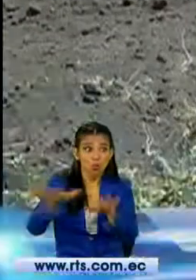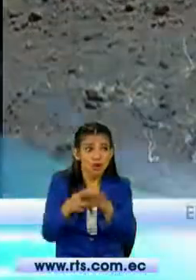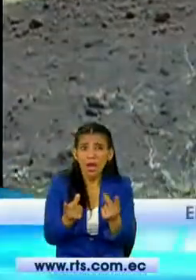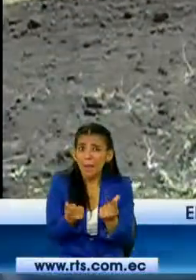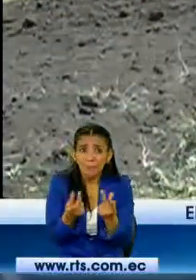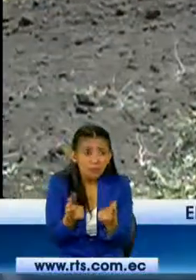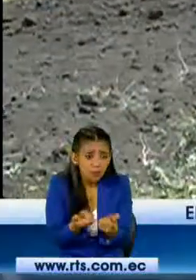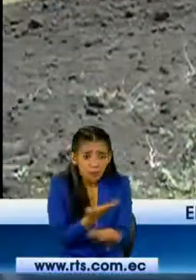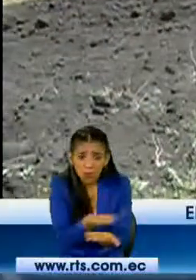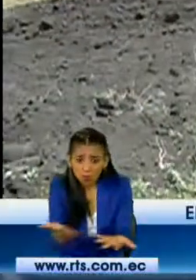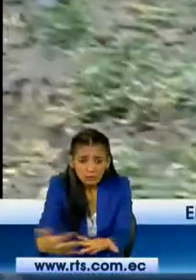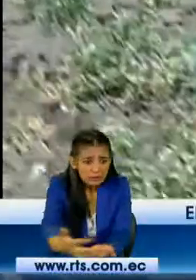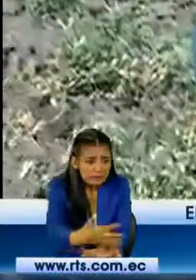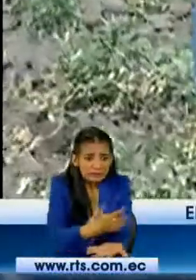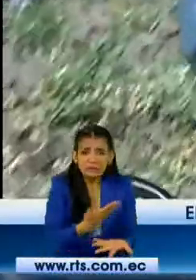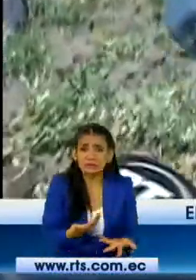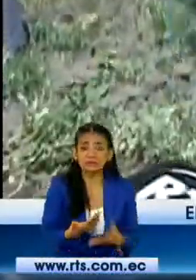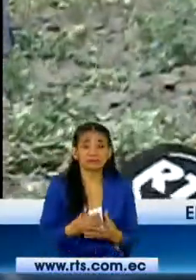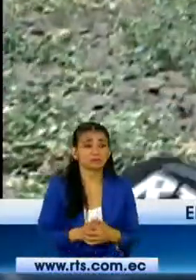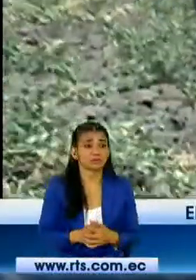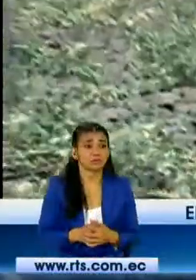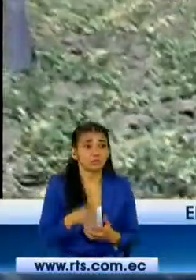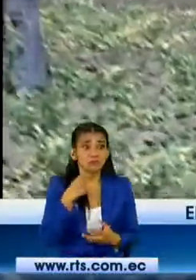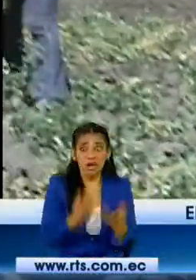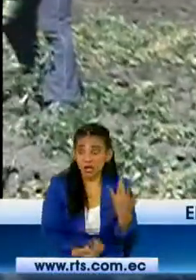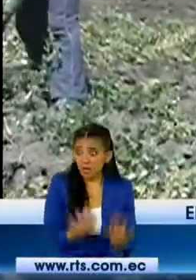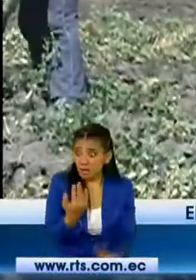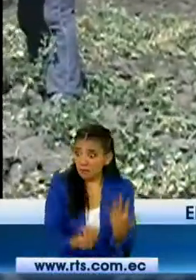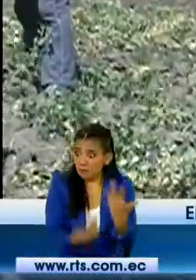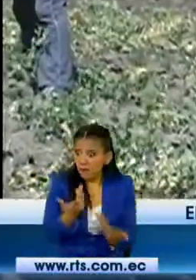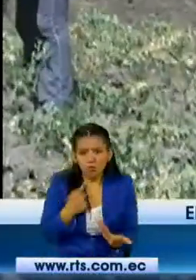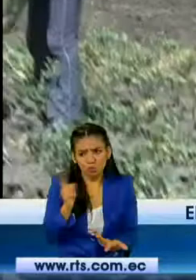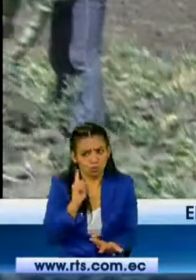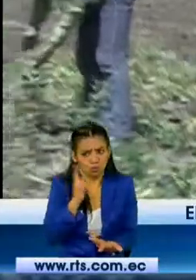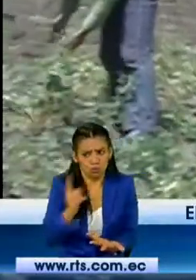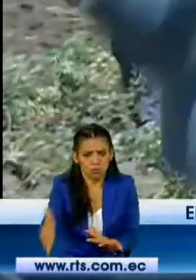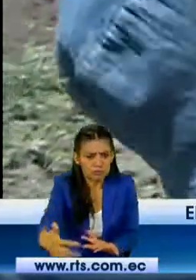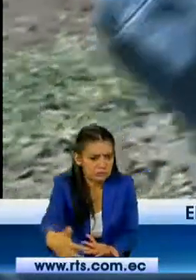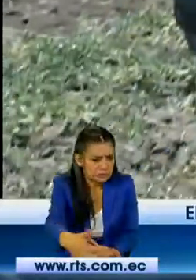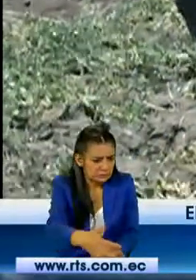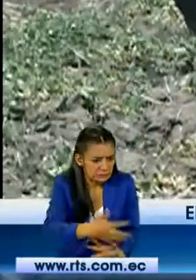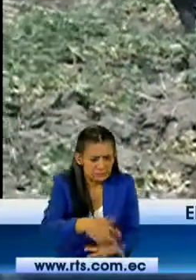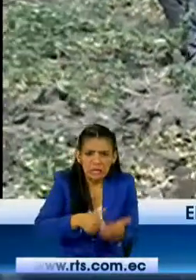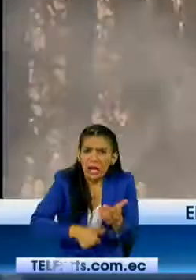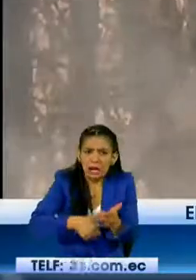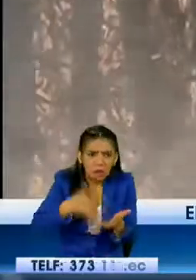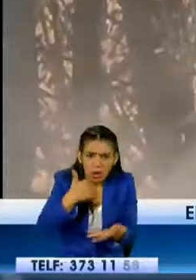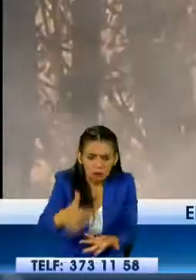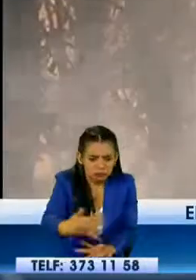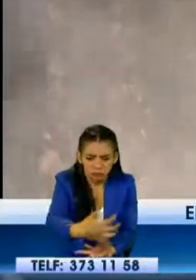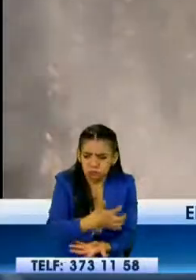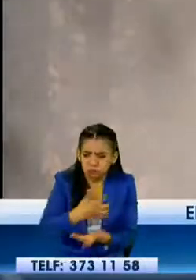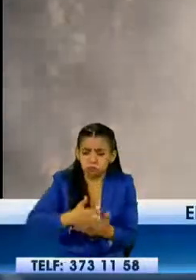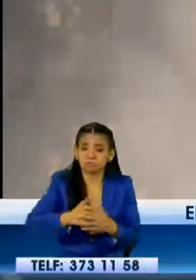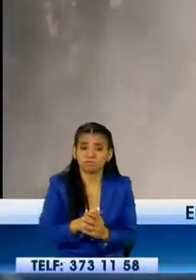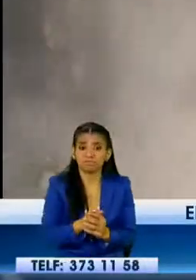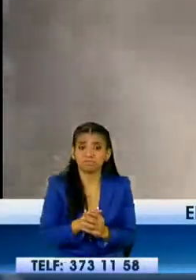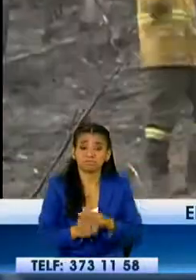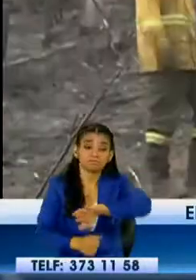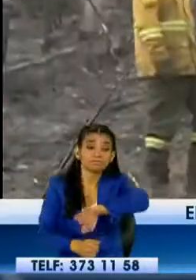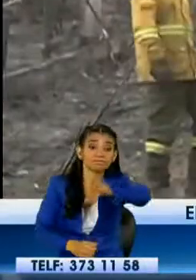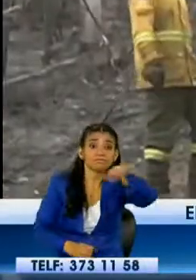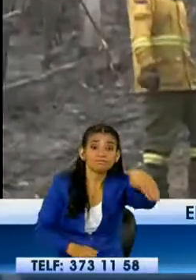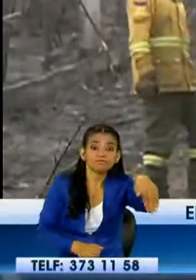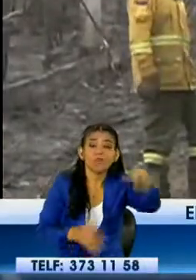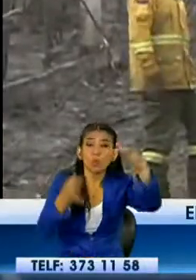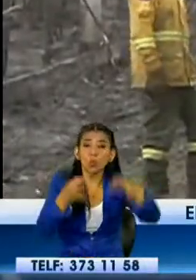a rescatar sus bienes. Para que no se acaben de quemar en el incendio, pues estamos recogiendo el granito. Al otro lado de la ciudad, en el sector